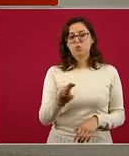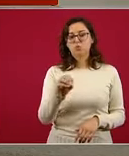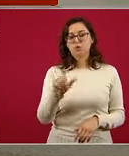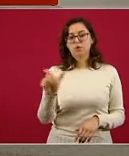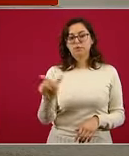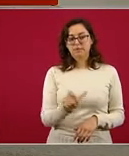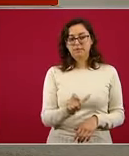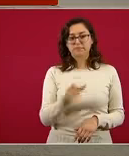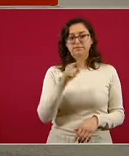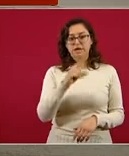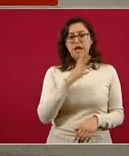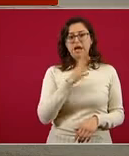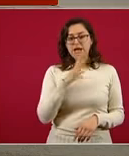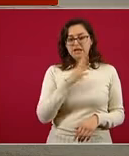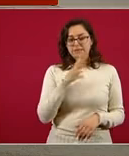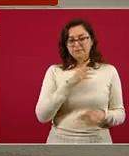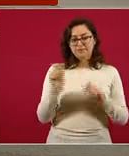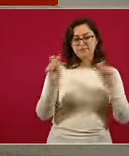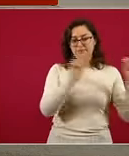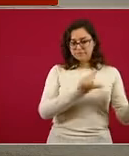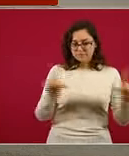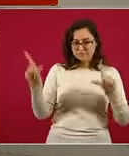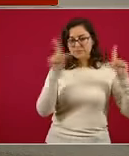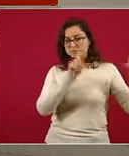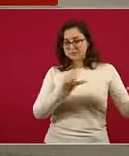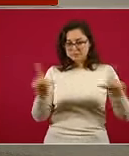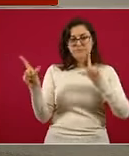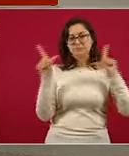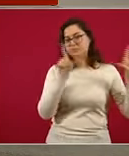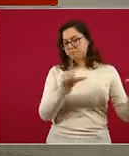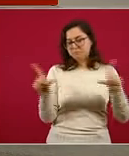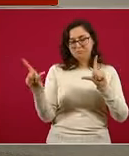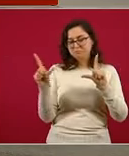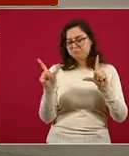página un carrusel al inicio de su